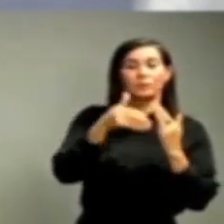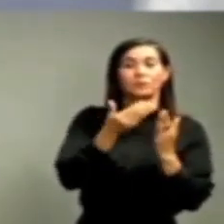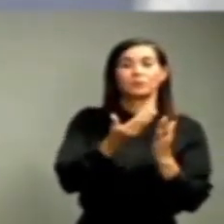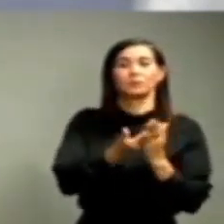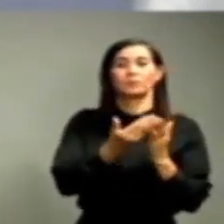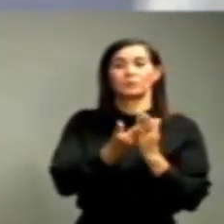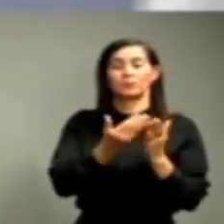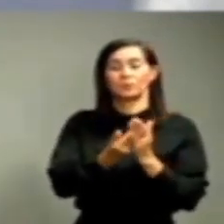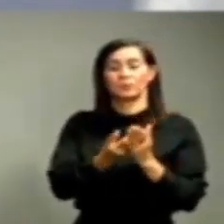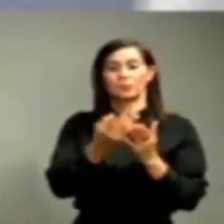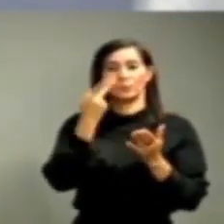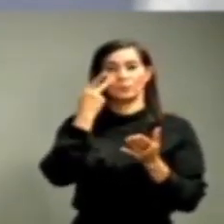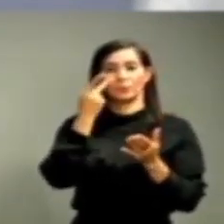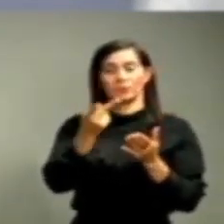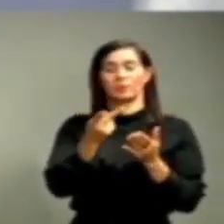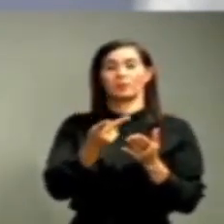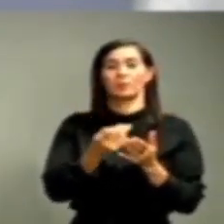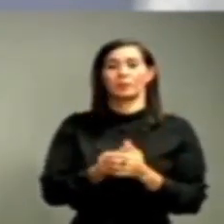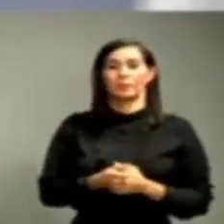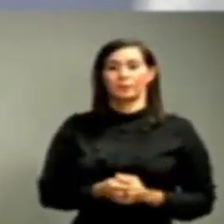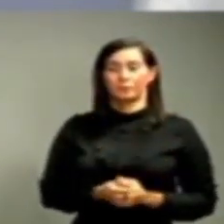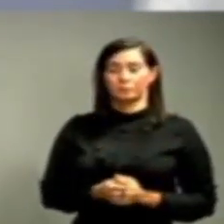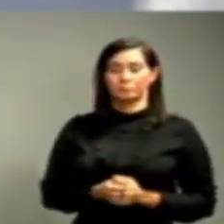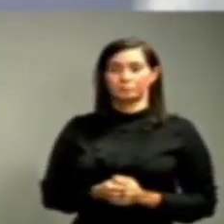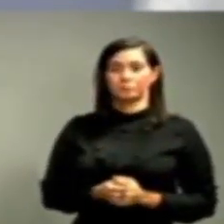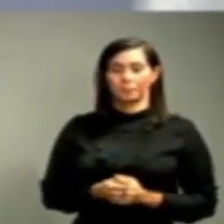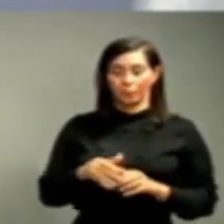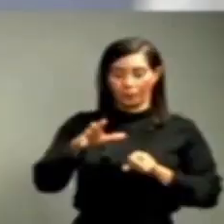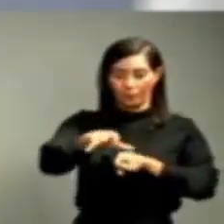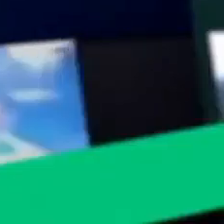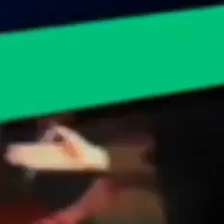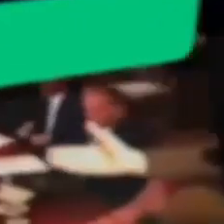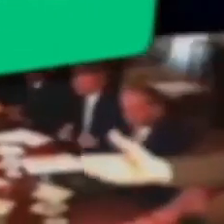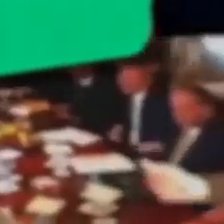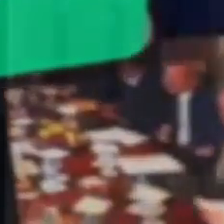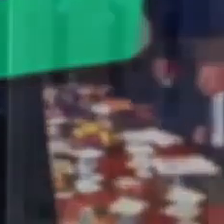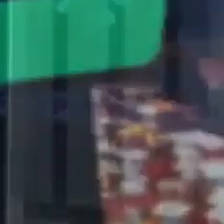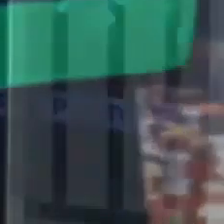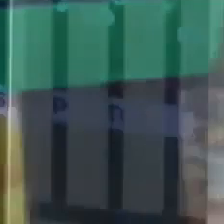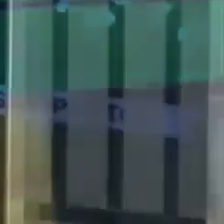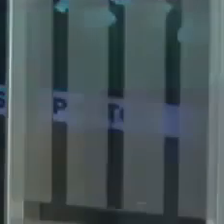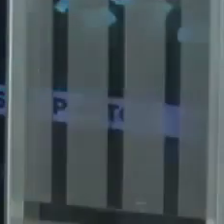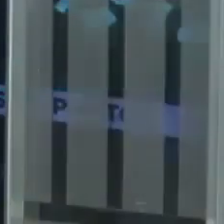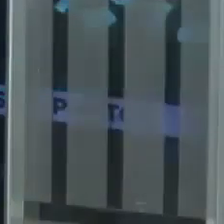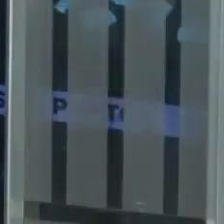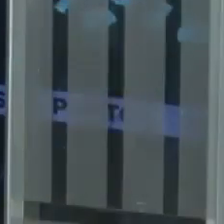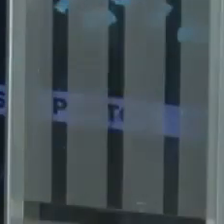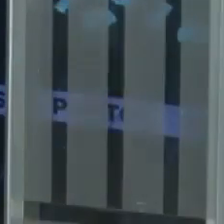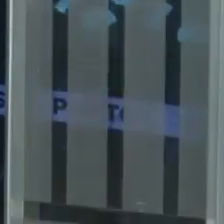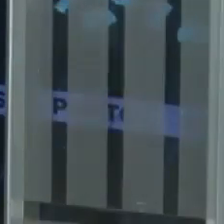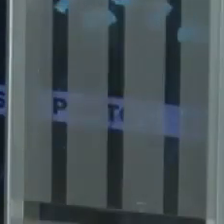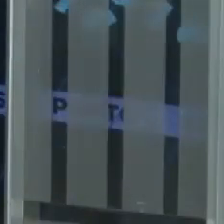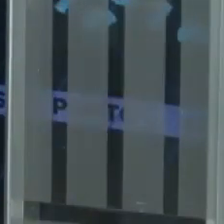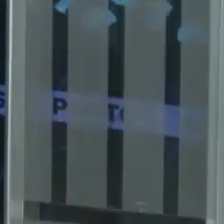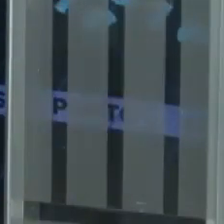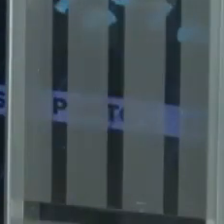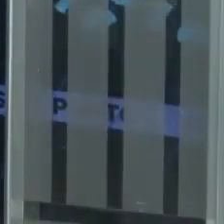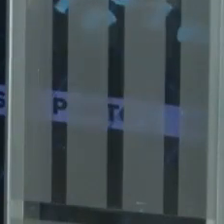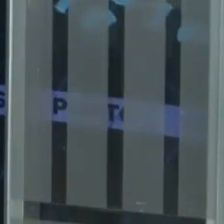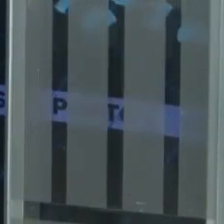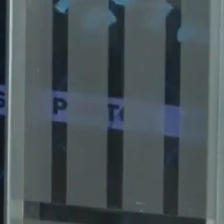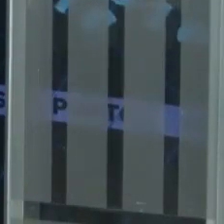casuística que estamos viendo en el territorio nacional. Esa es la situación